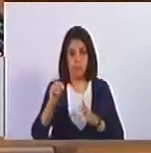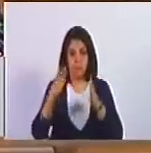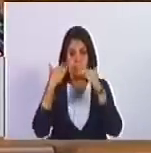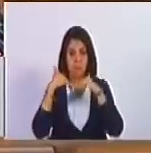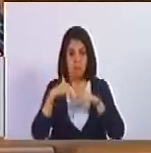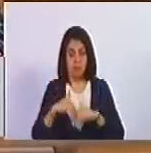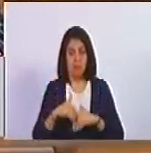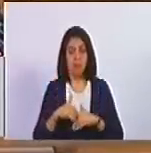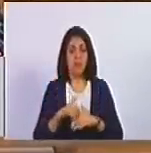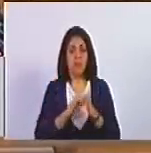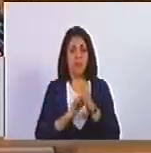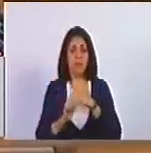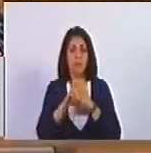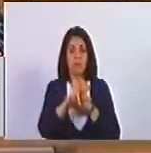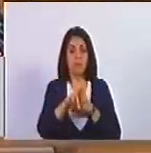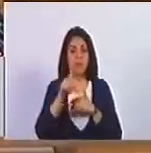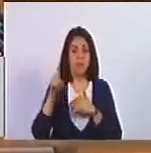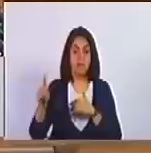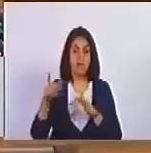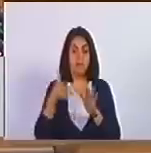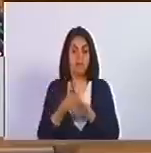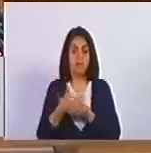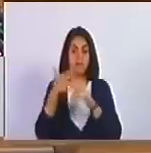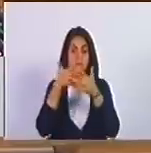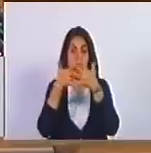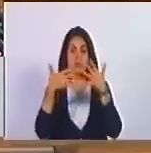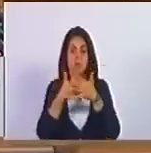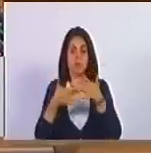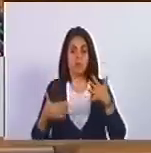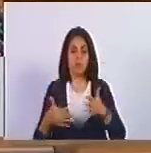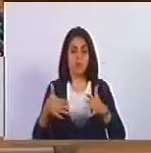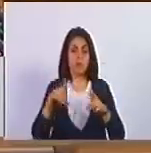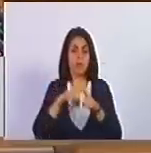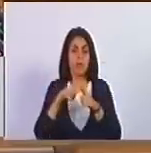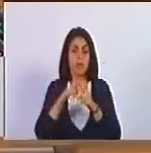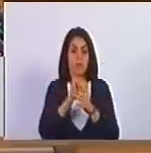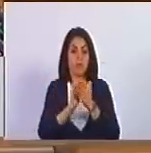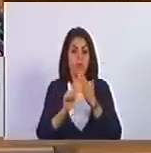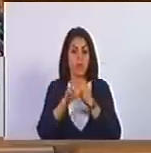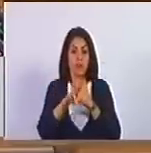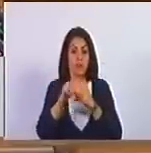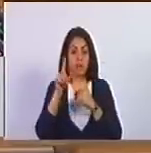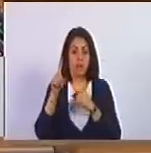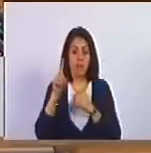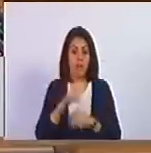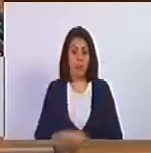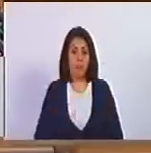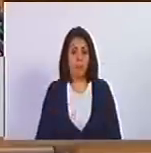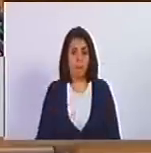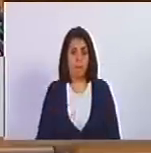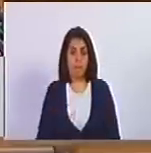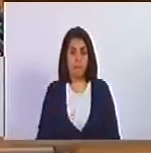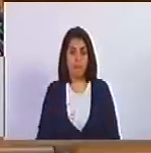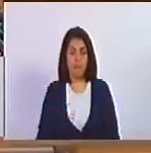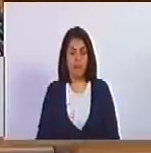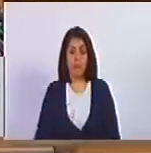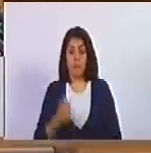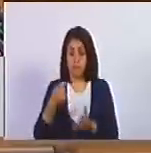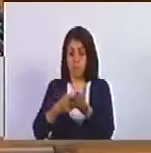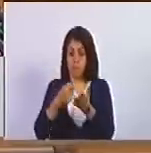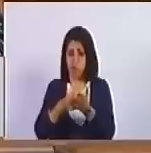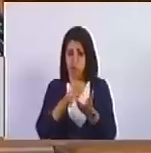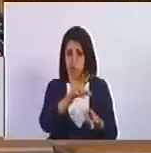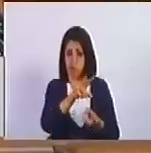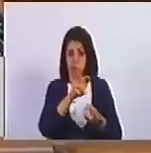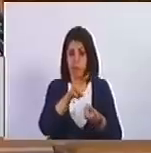ser el artículo 31, el cual queda redactado en los siguientes términos. Artículo 31. La alícuota del